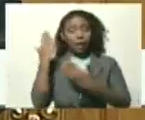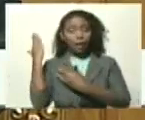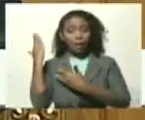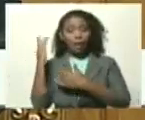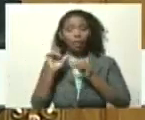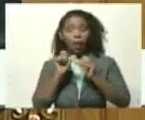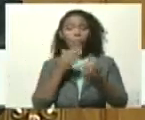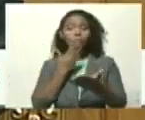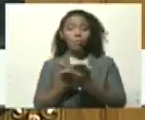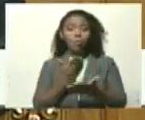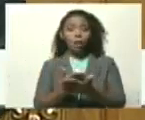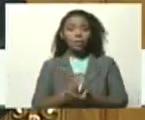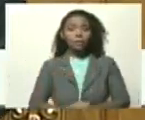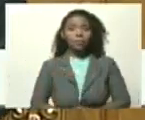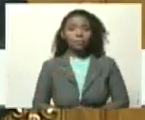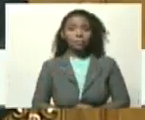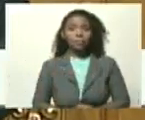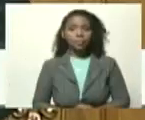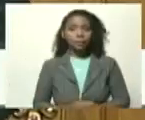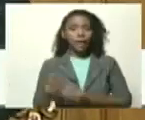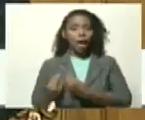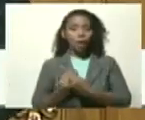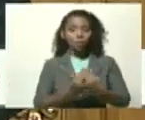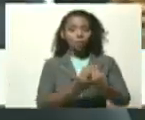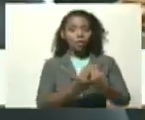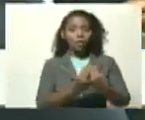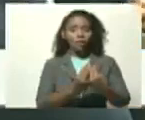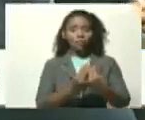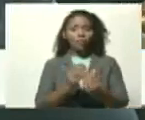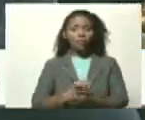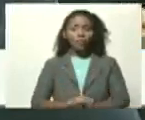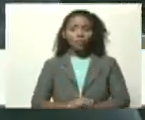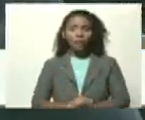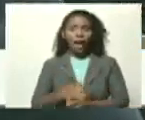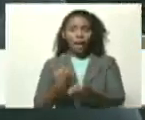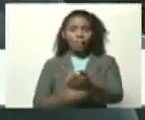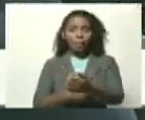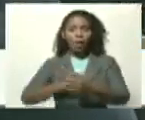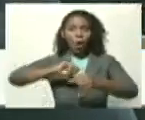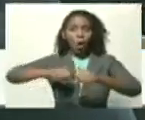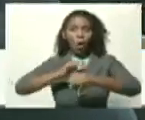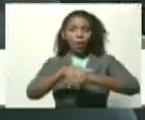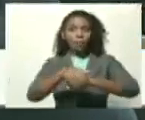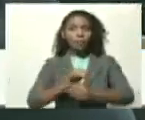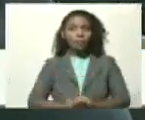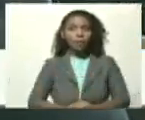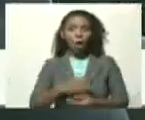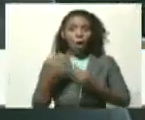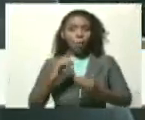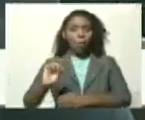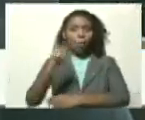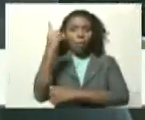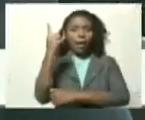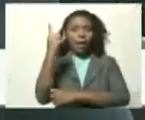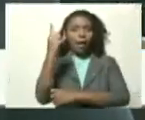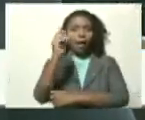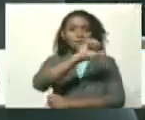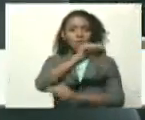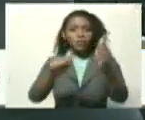A ella la proponemos que acompañe a el hermano Jorge como primera